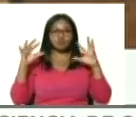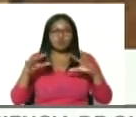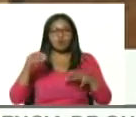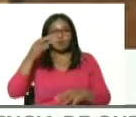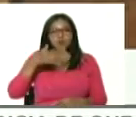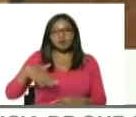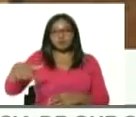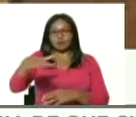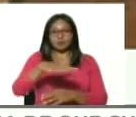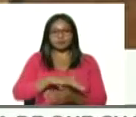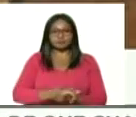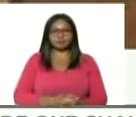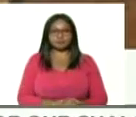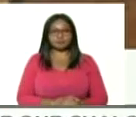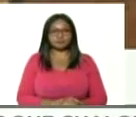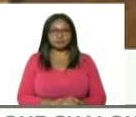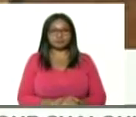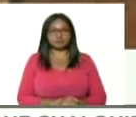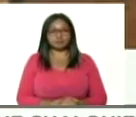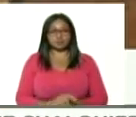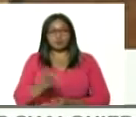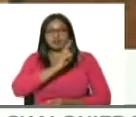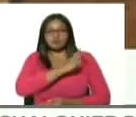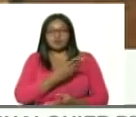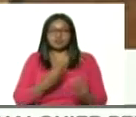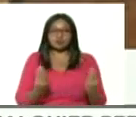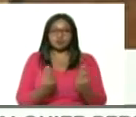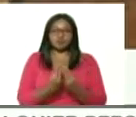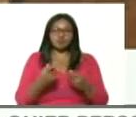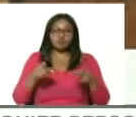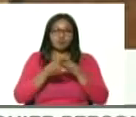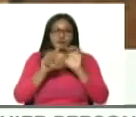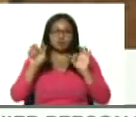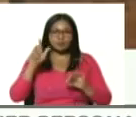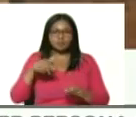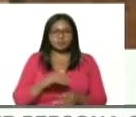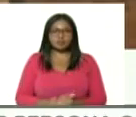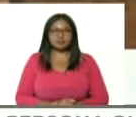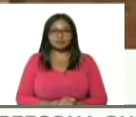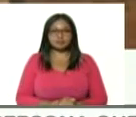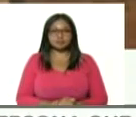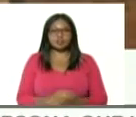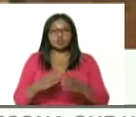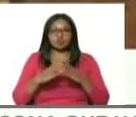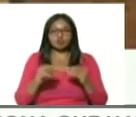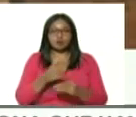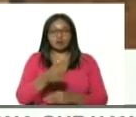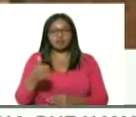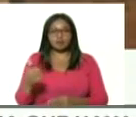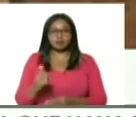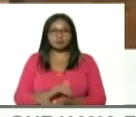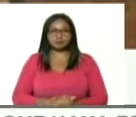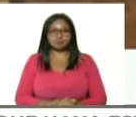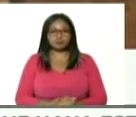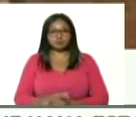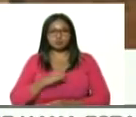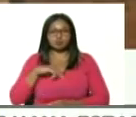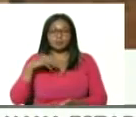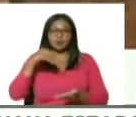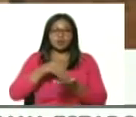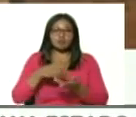pueblo, con el gran poder, con ustedes. Bienvenidos los grandes debates. Nosotros estamos poniendo a